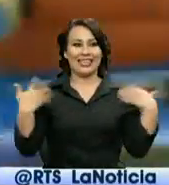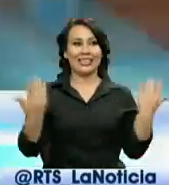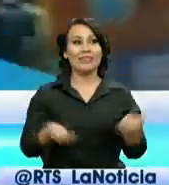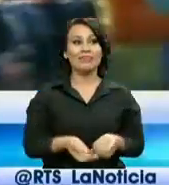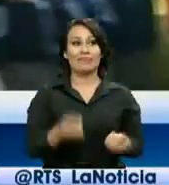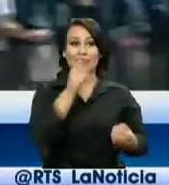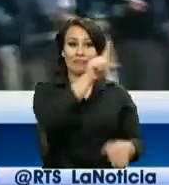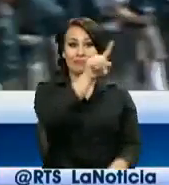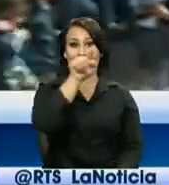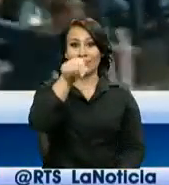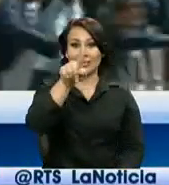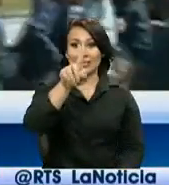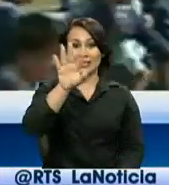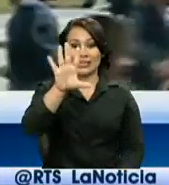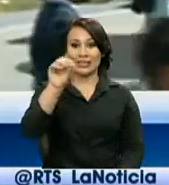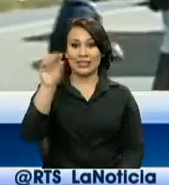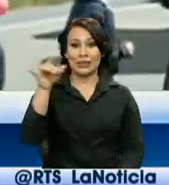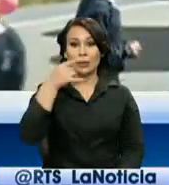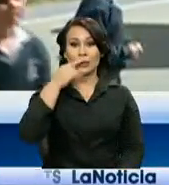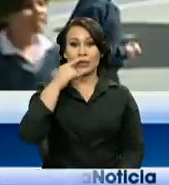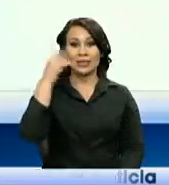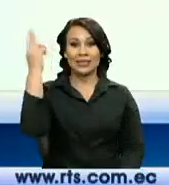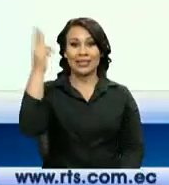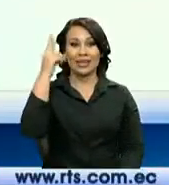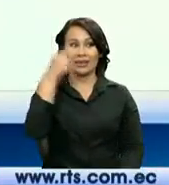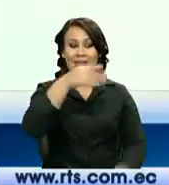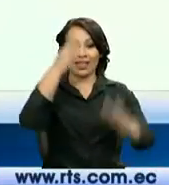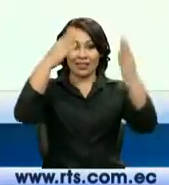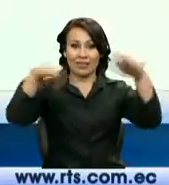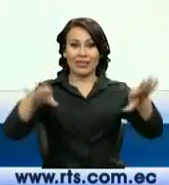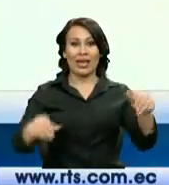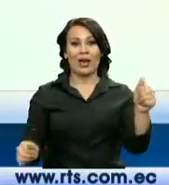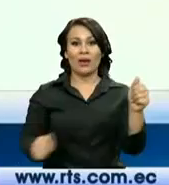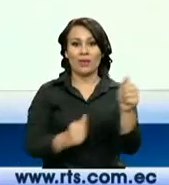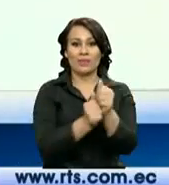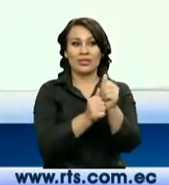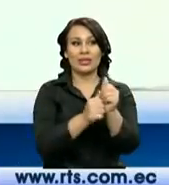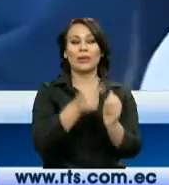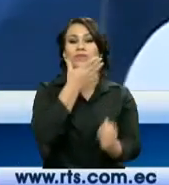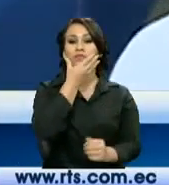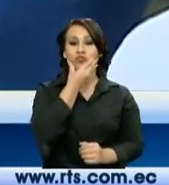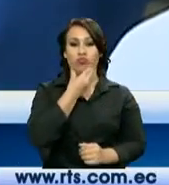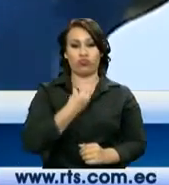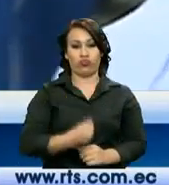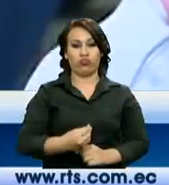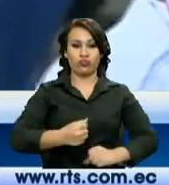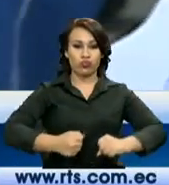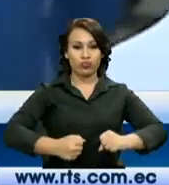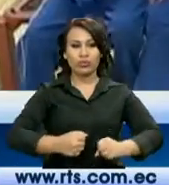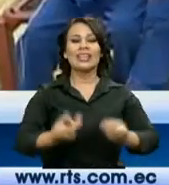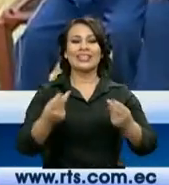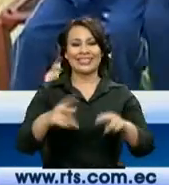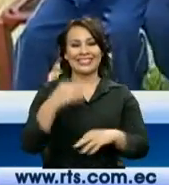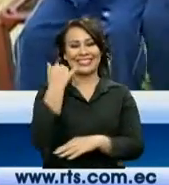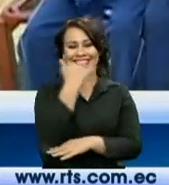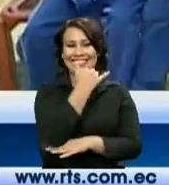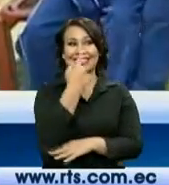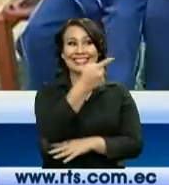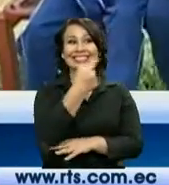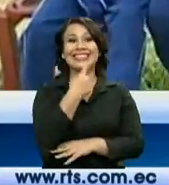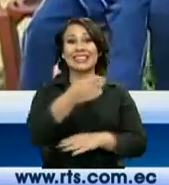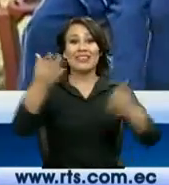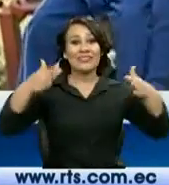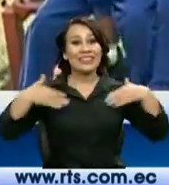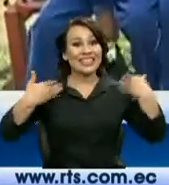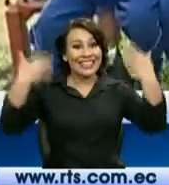de 1500 los niños que festejaron la Navidad, acompañados del tradicional Papá Noel y en medio de sonrisas.